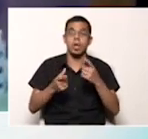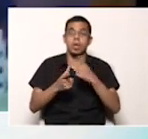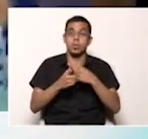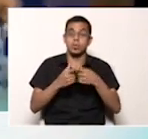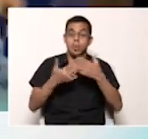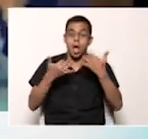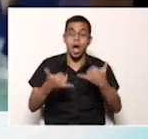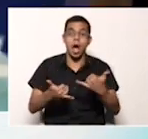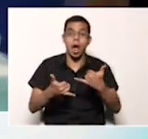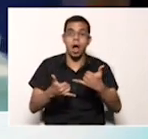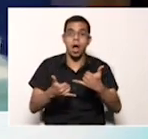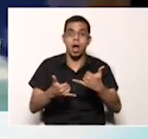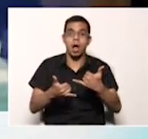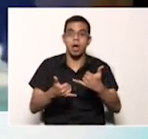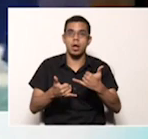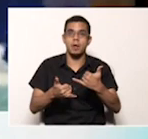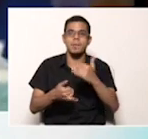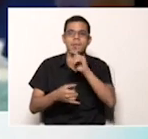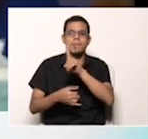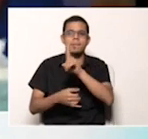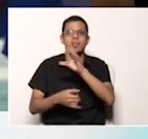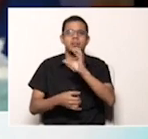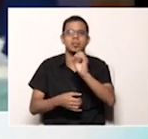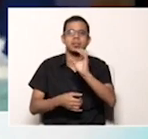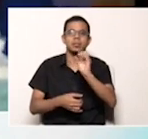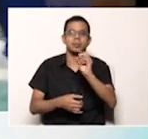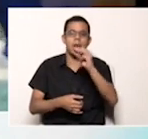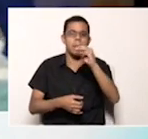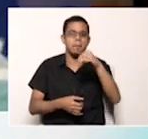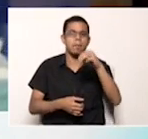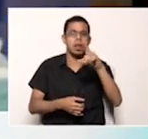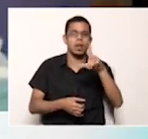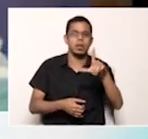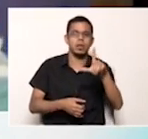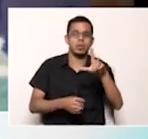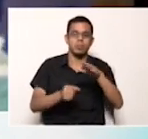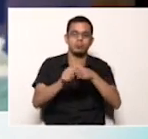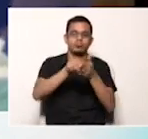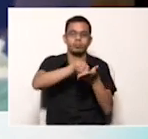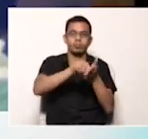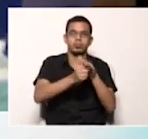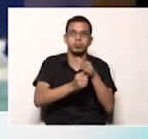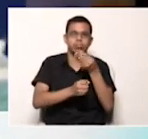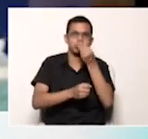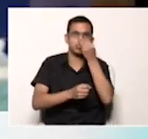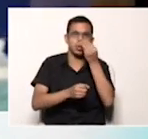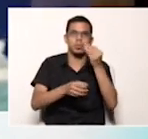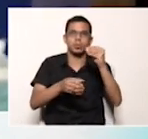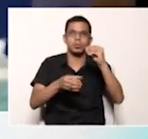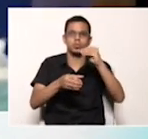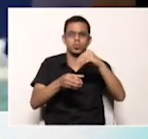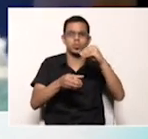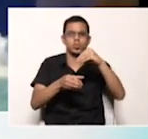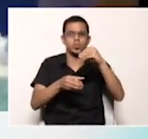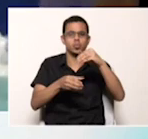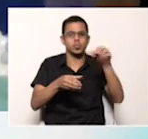Agregamos 100 mililitros de alcohol etílico en un 99%,